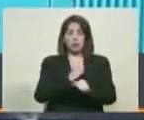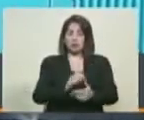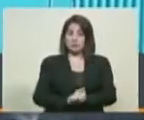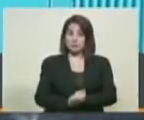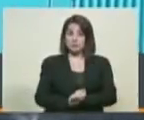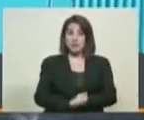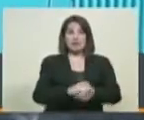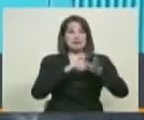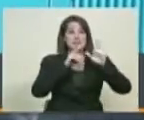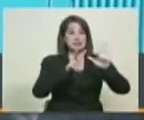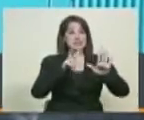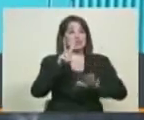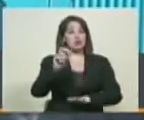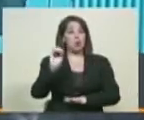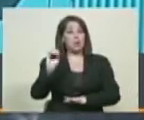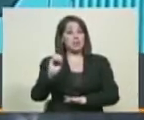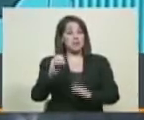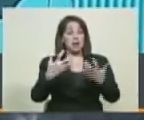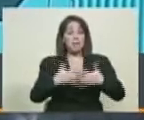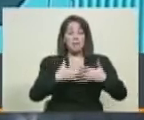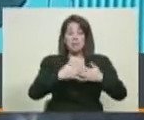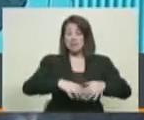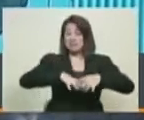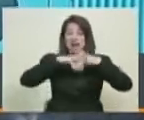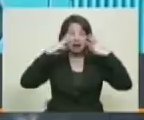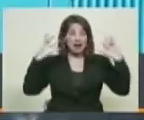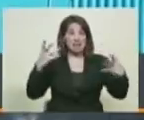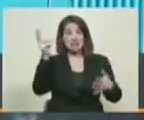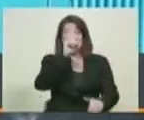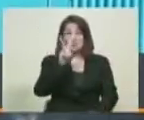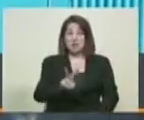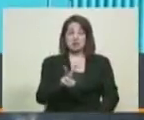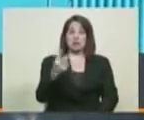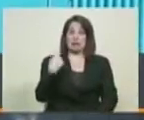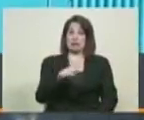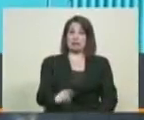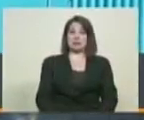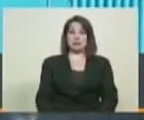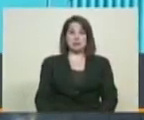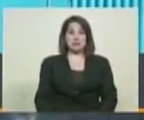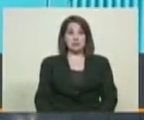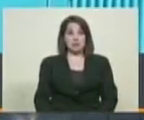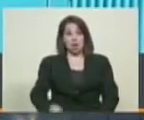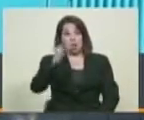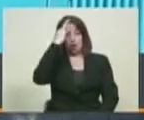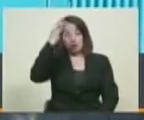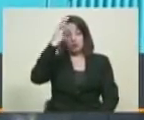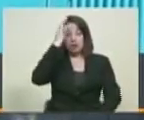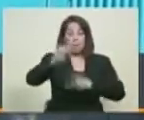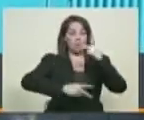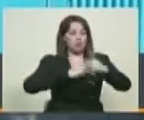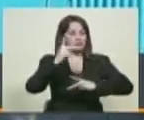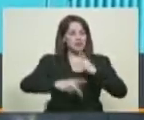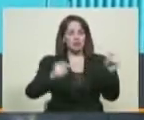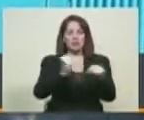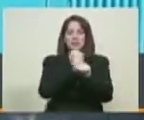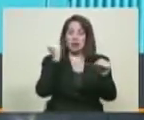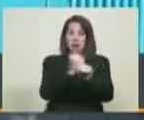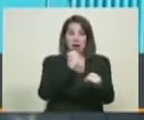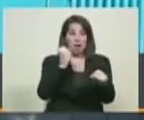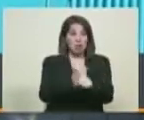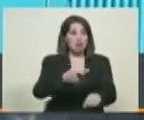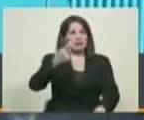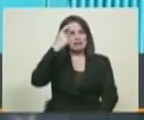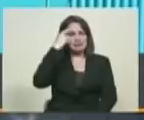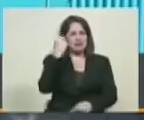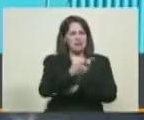las 720 empresas más grandes que tiene Venezuela, y tienen consejos productivos de trabajadores que saben lo que